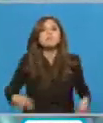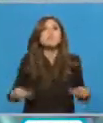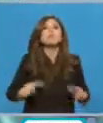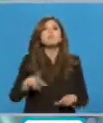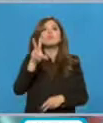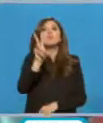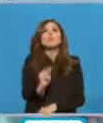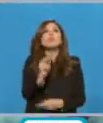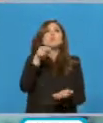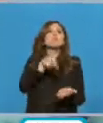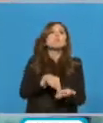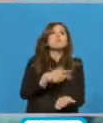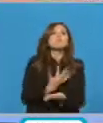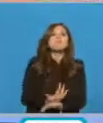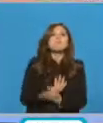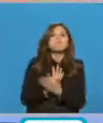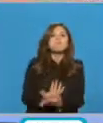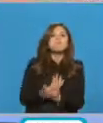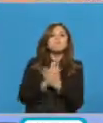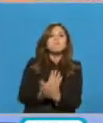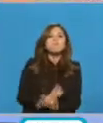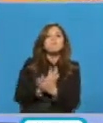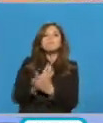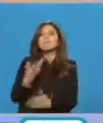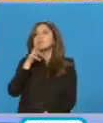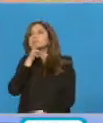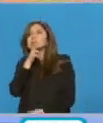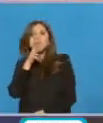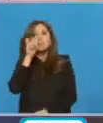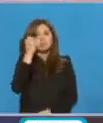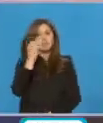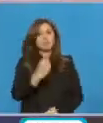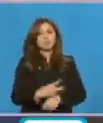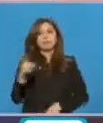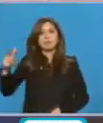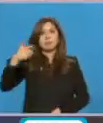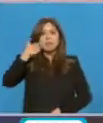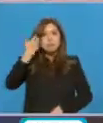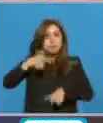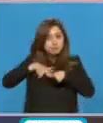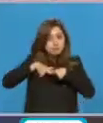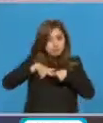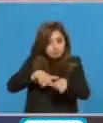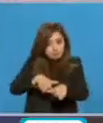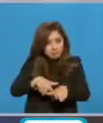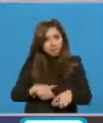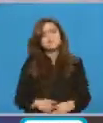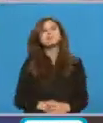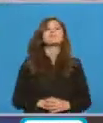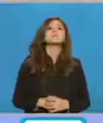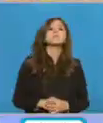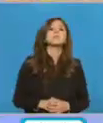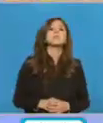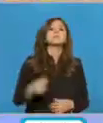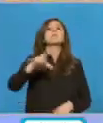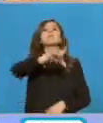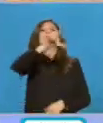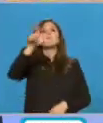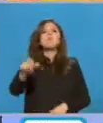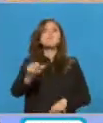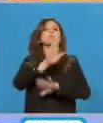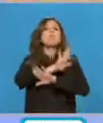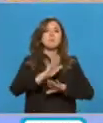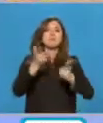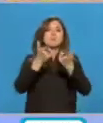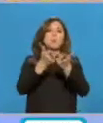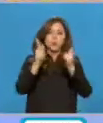estuviera desesperara. pilas. Y que no se desesperara, porque ya desde tempranito ya querían. Era mucho. Y después salen todos los demás grupos, que ya